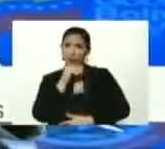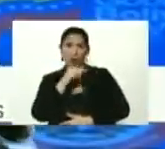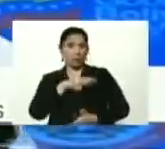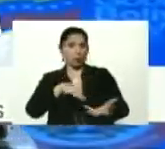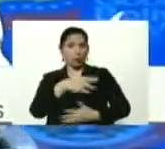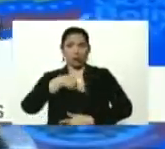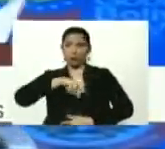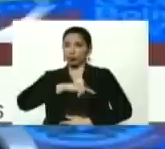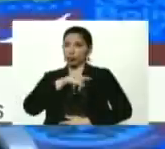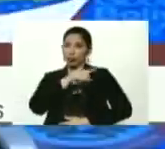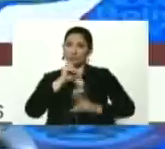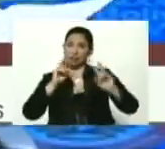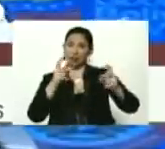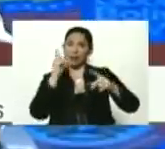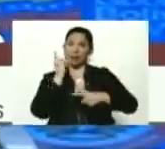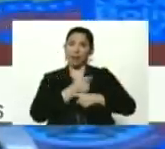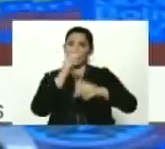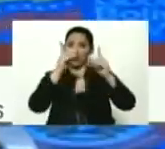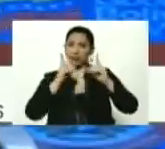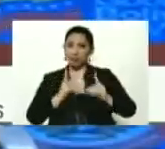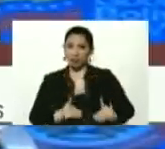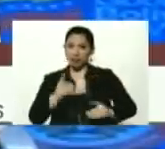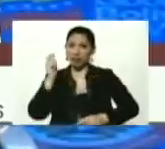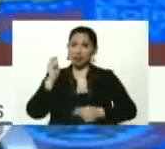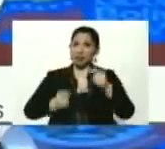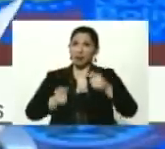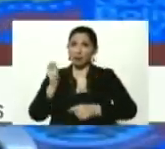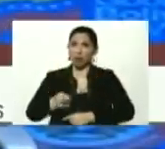debe decidirse en los tribunales.